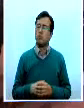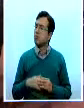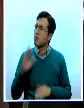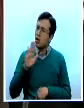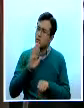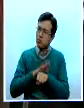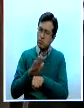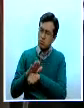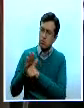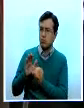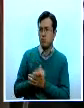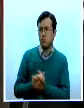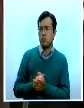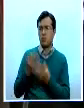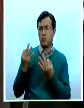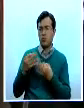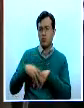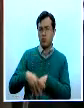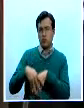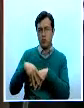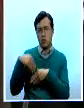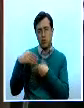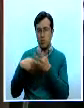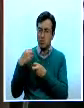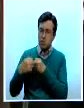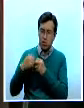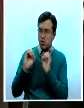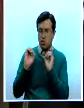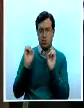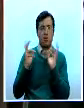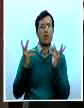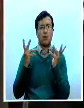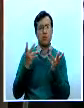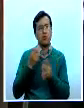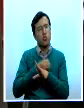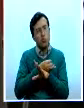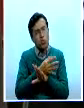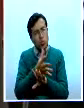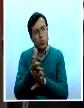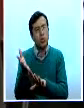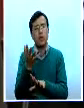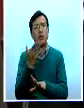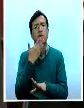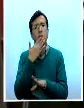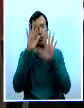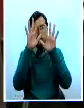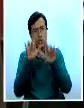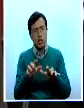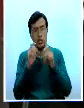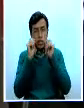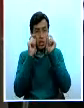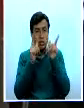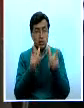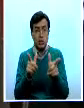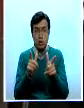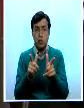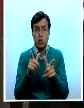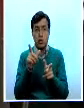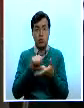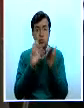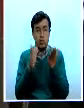cordura a fin de que la jornada de movilización no terminen desmanes y demás cuáles son las recomendaciones que se hacen desde la secretaria de seguridad a la